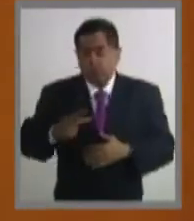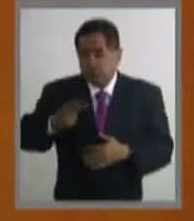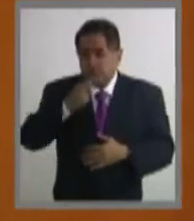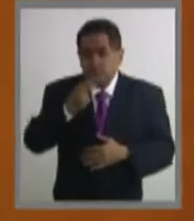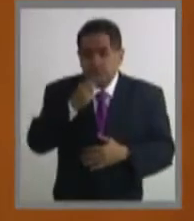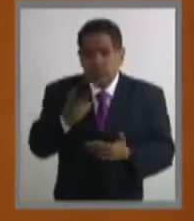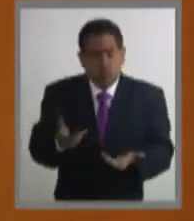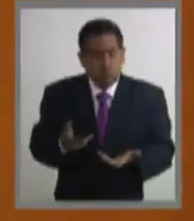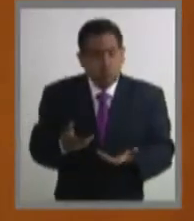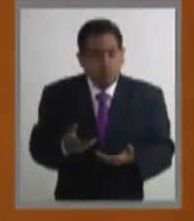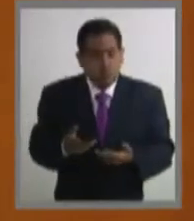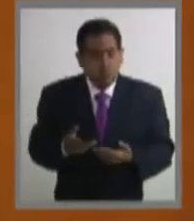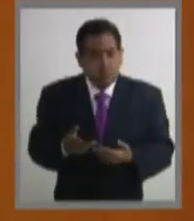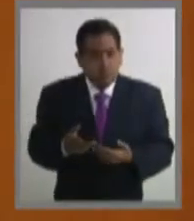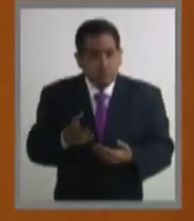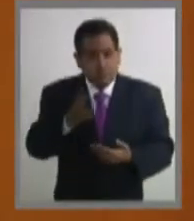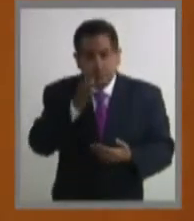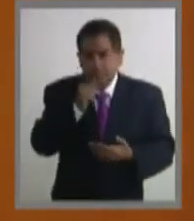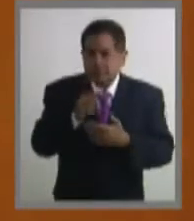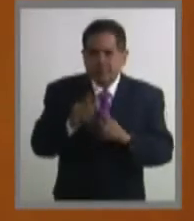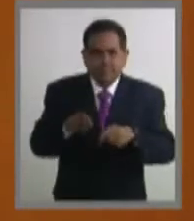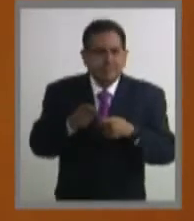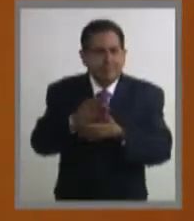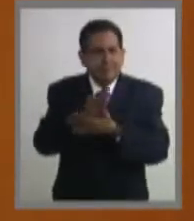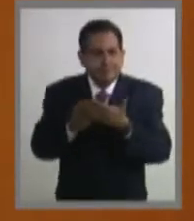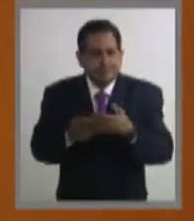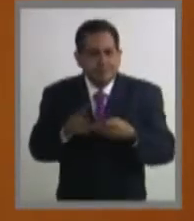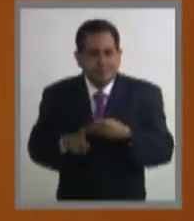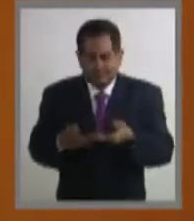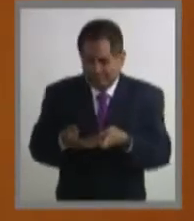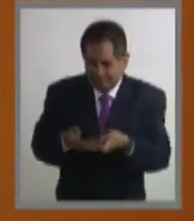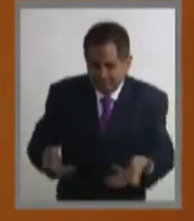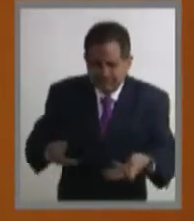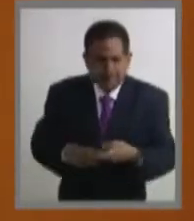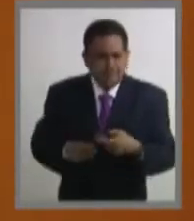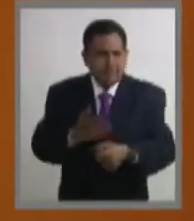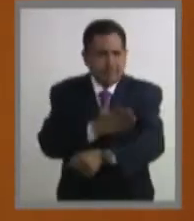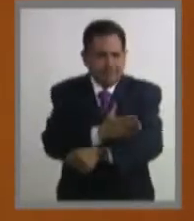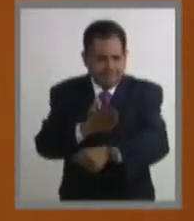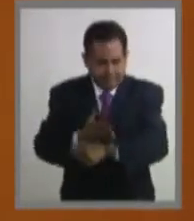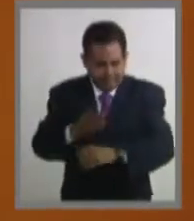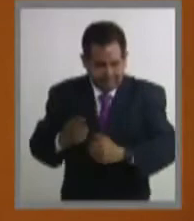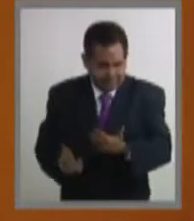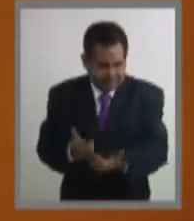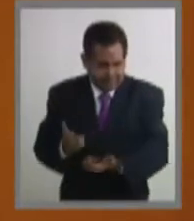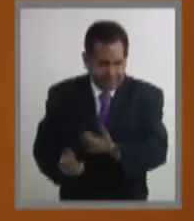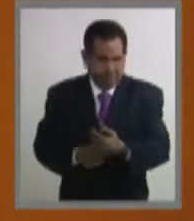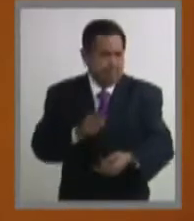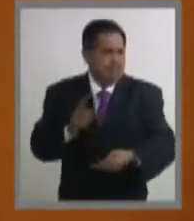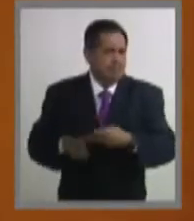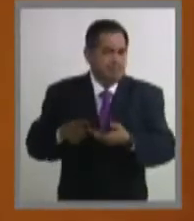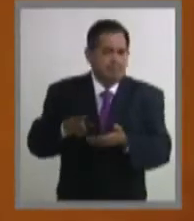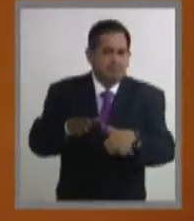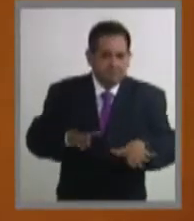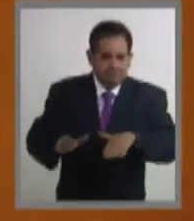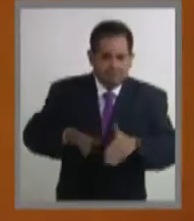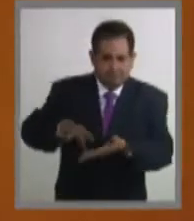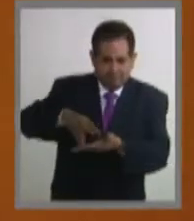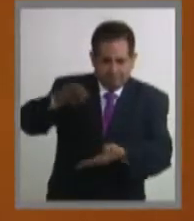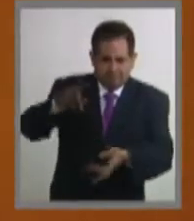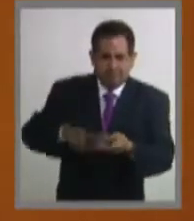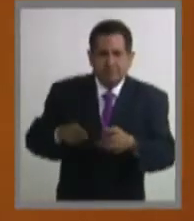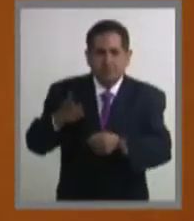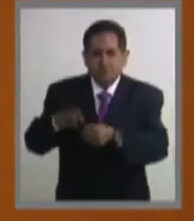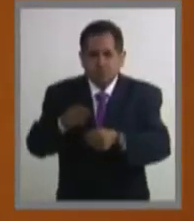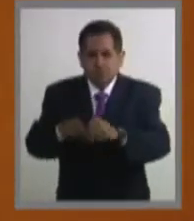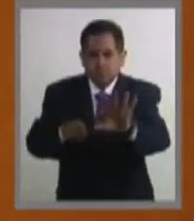insumos de los que no puede dejarse factura. Consumen tierra, consumen leña, consumen barro, consumen colores